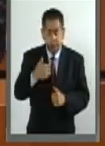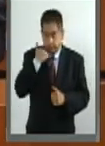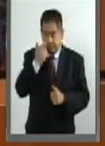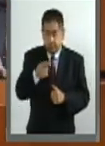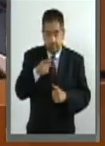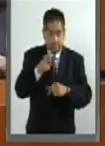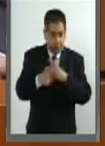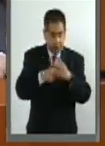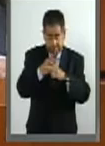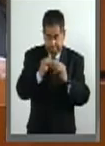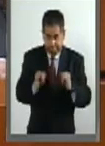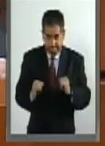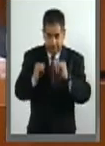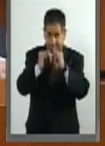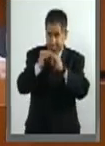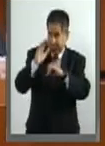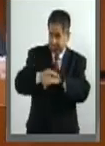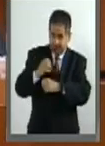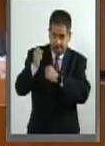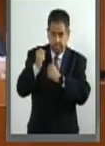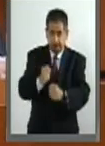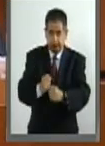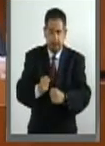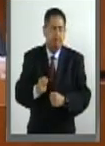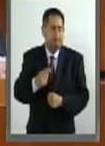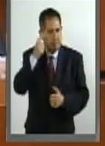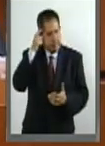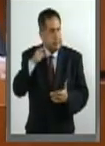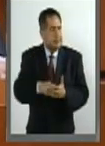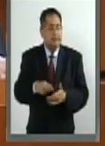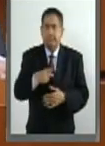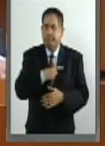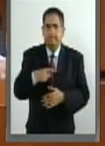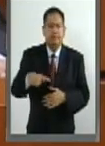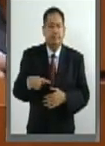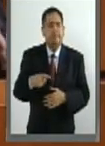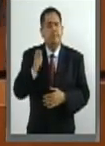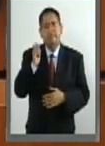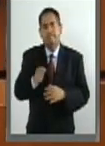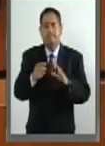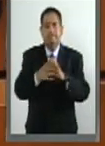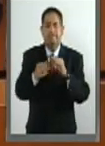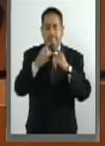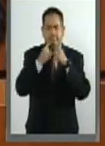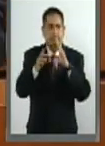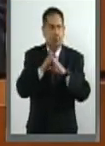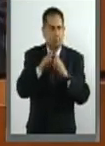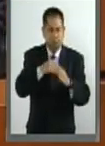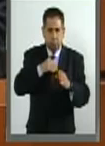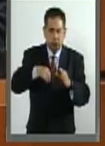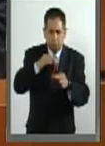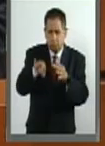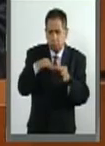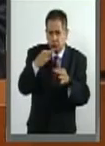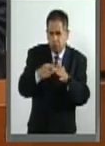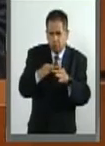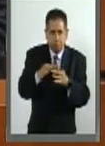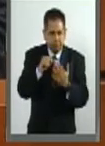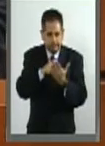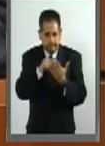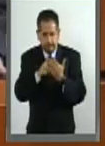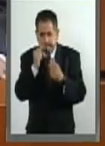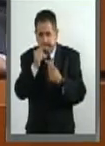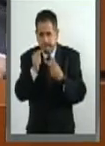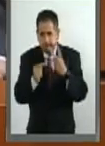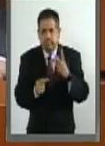apostar por las instituciones, me parece que tenemos que fijarnos en el cumplimiento de estos requisitos